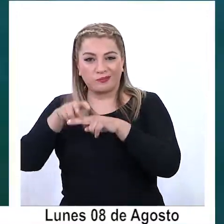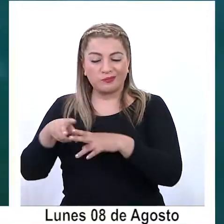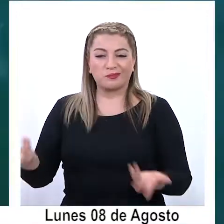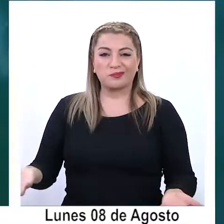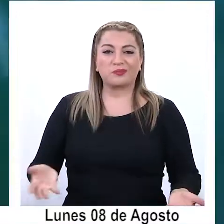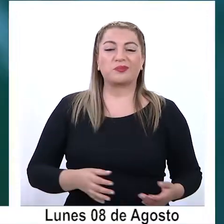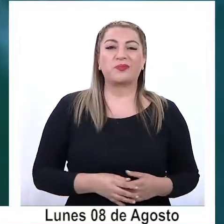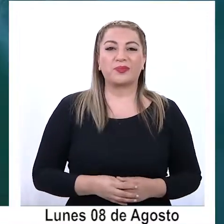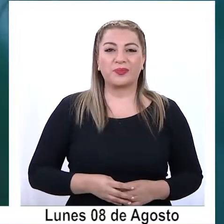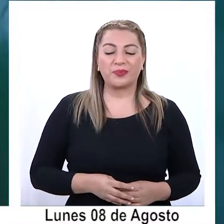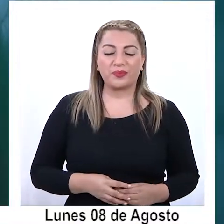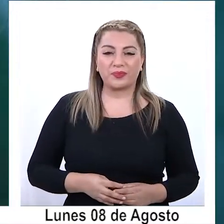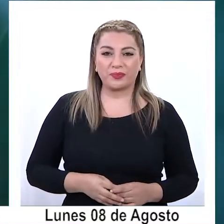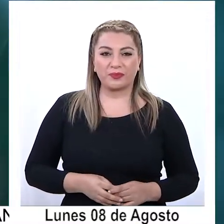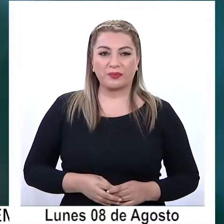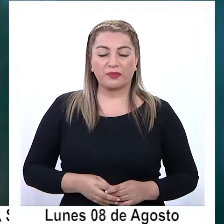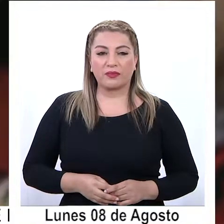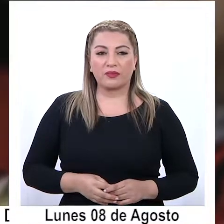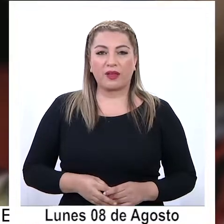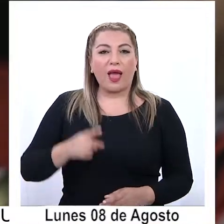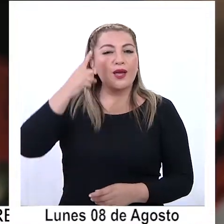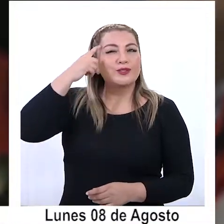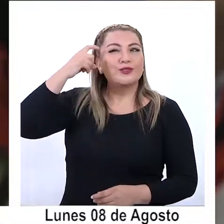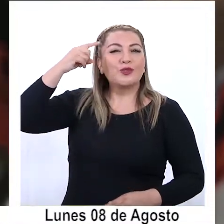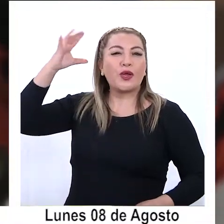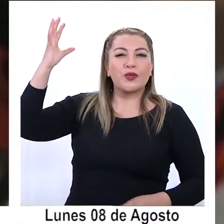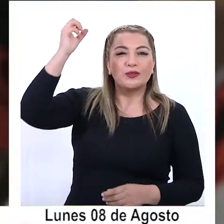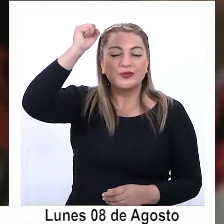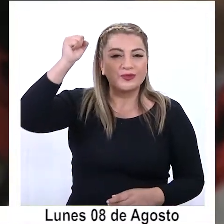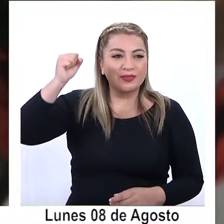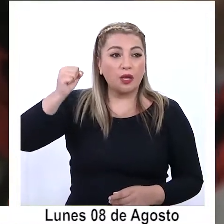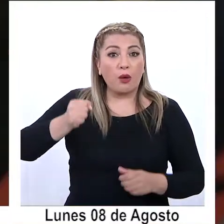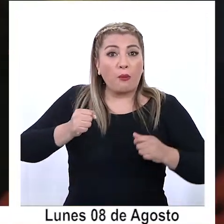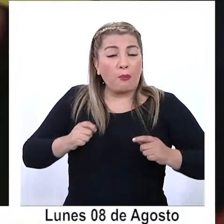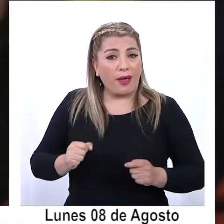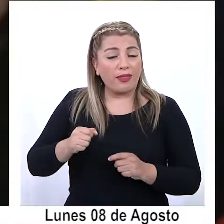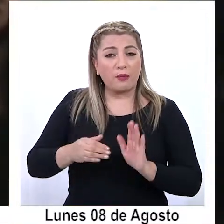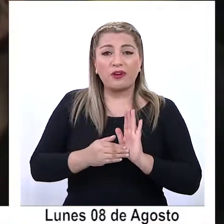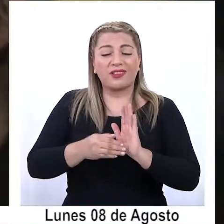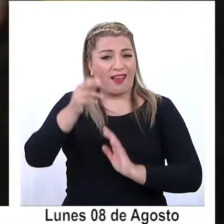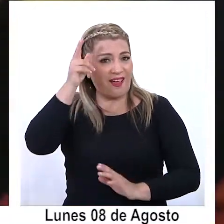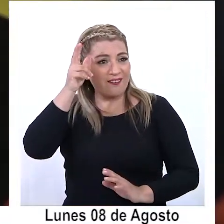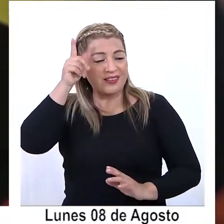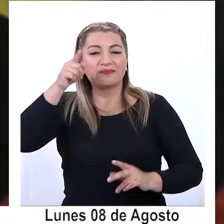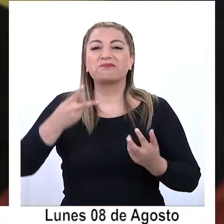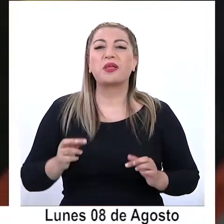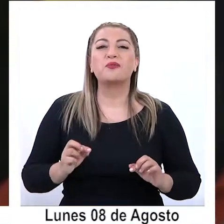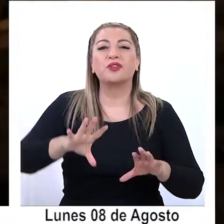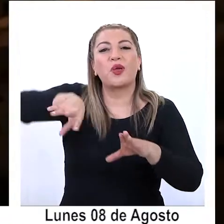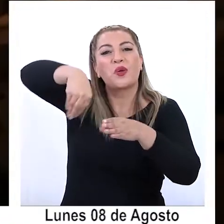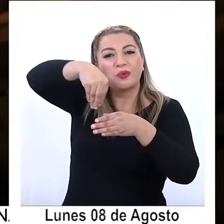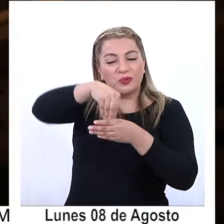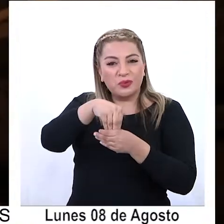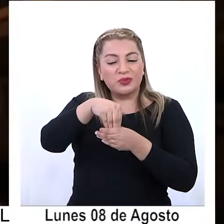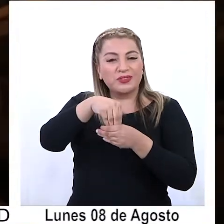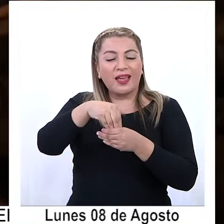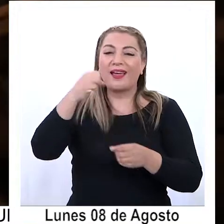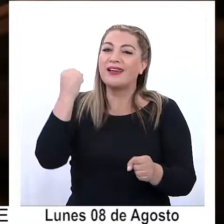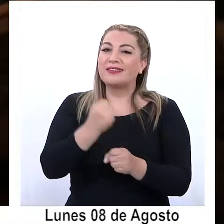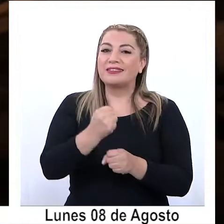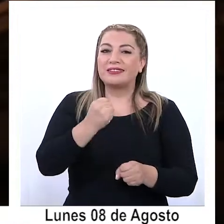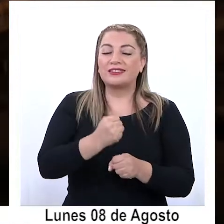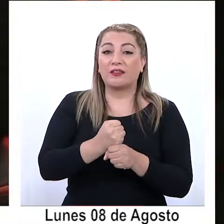tenemos. Cumplir sueños, demostrar capacidades y la oportunidad de incorporarse a una